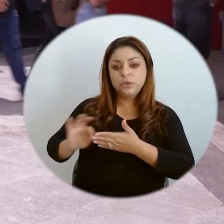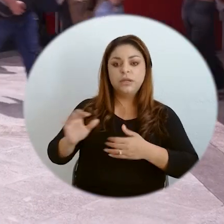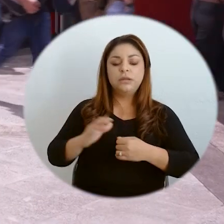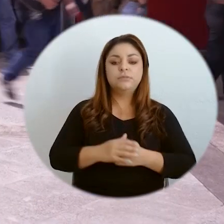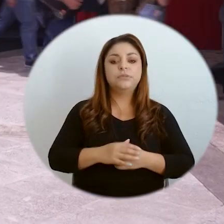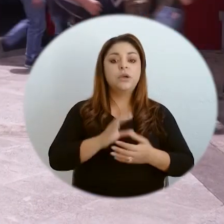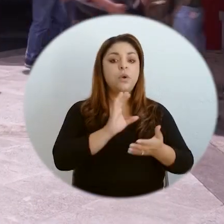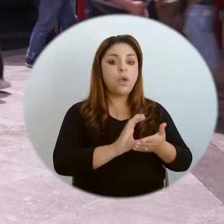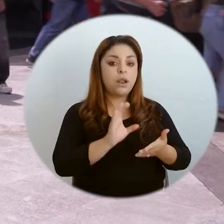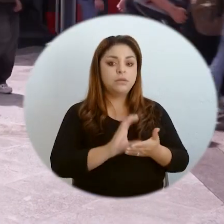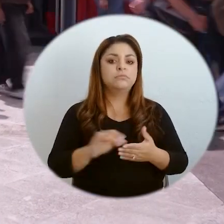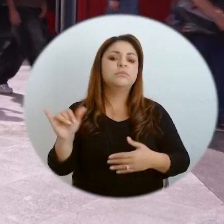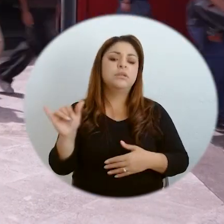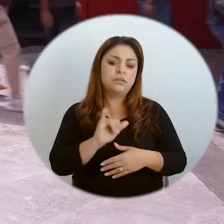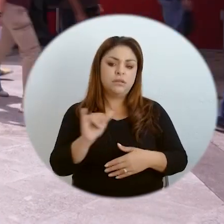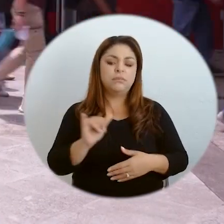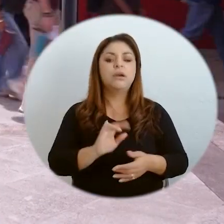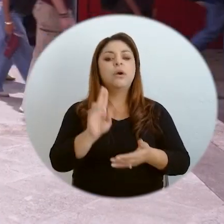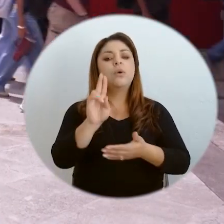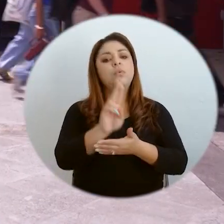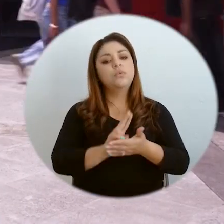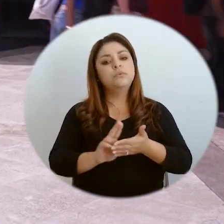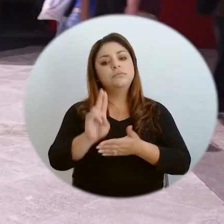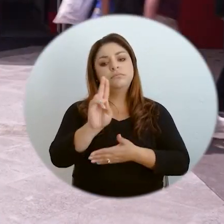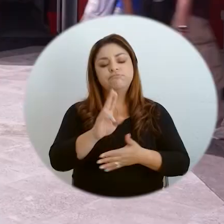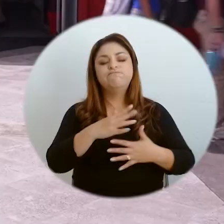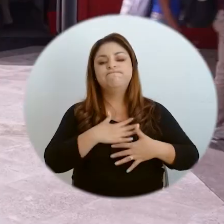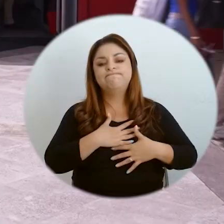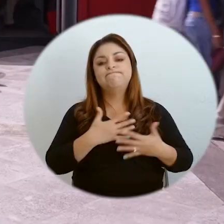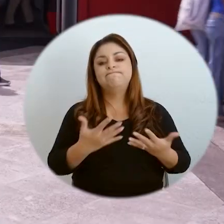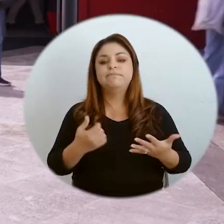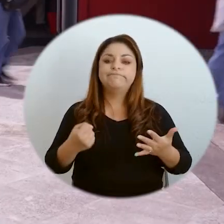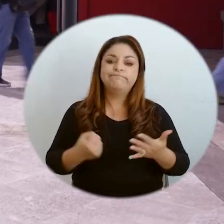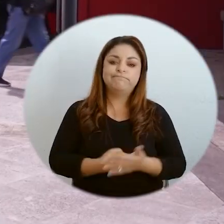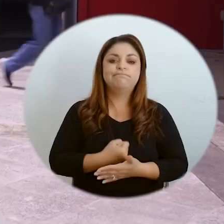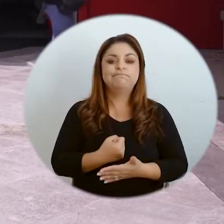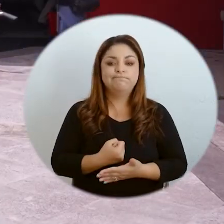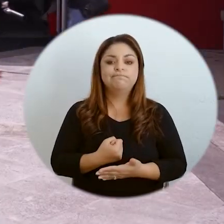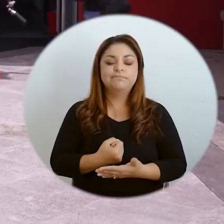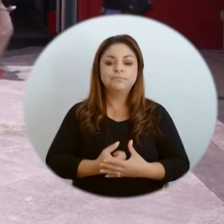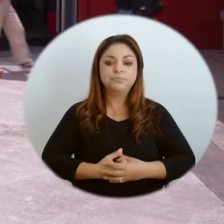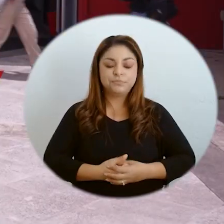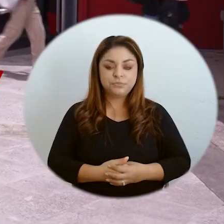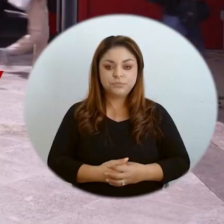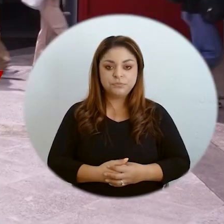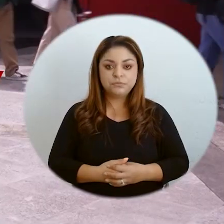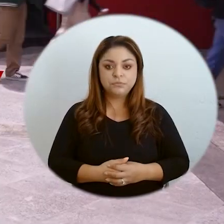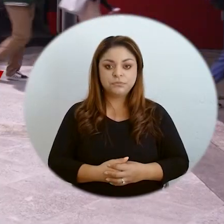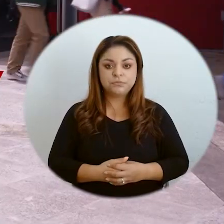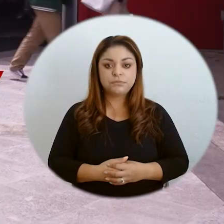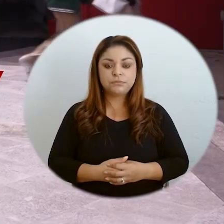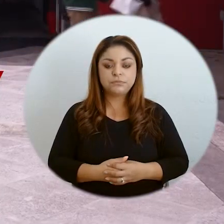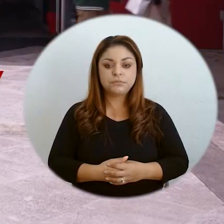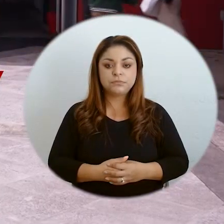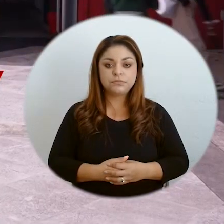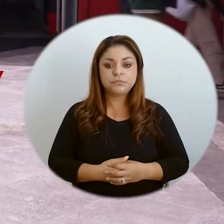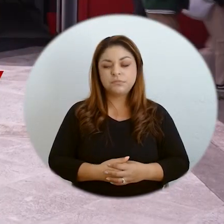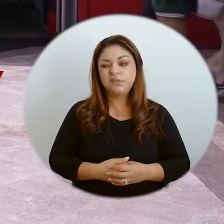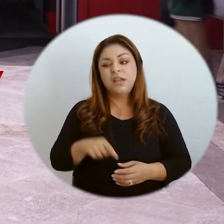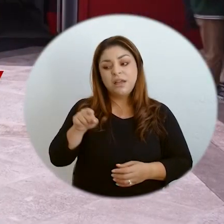las escuelas, en los colegios y también en las universidades, lamentablemente. La presencia